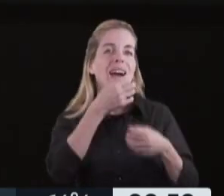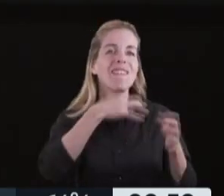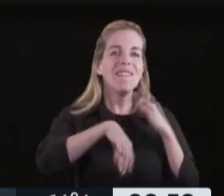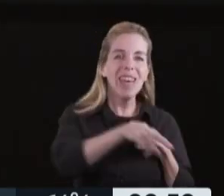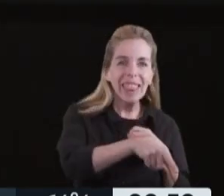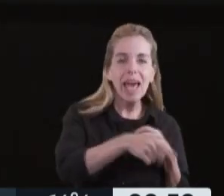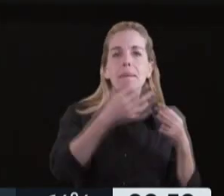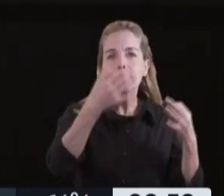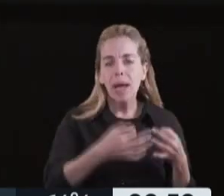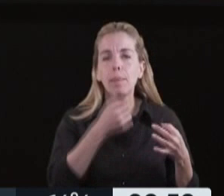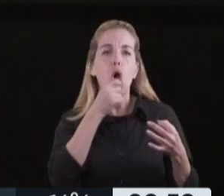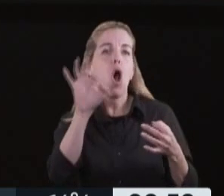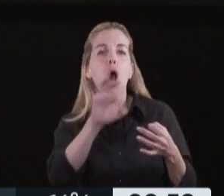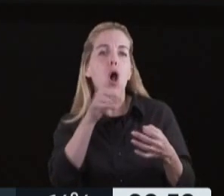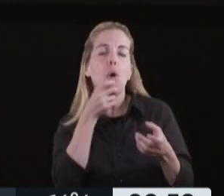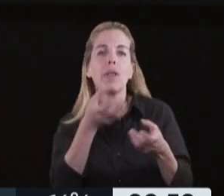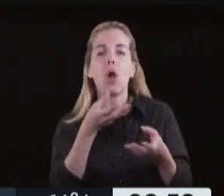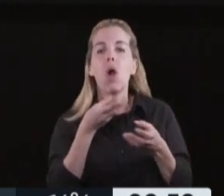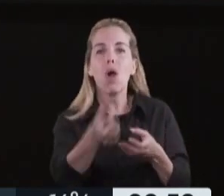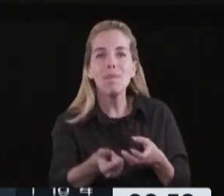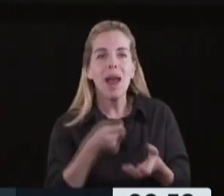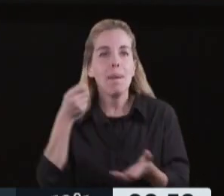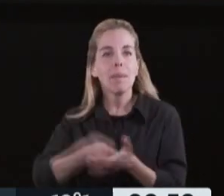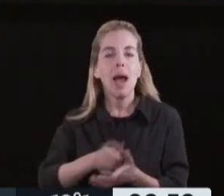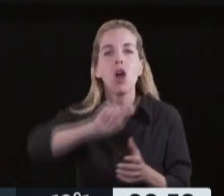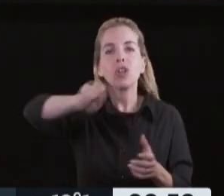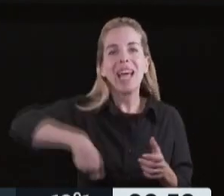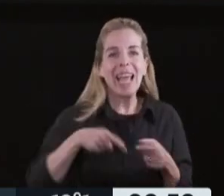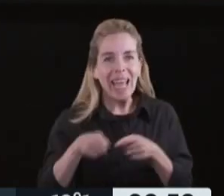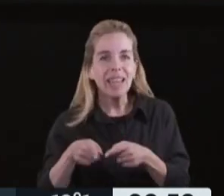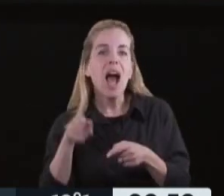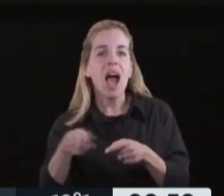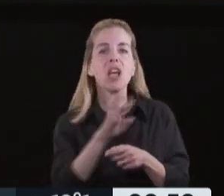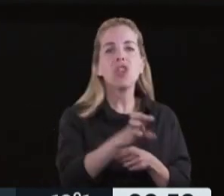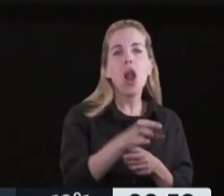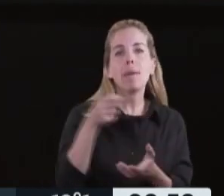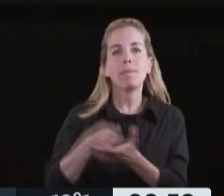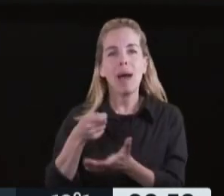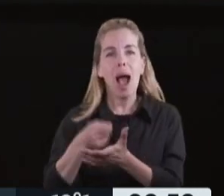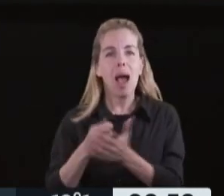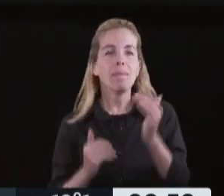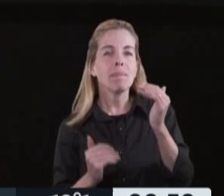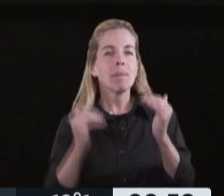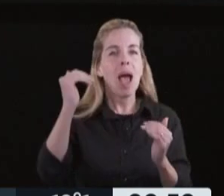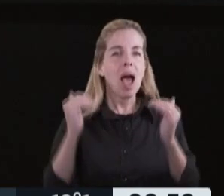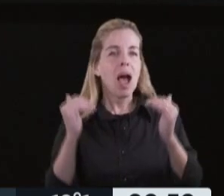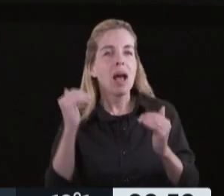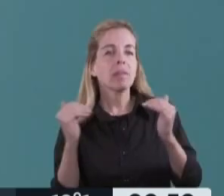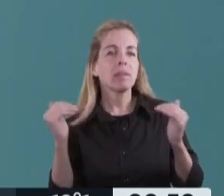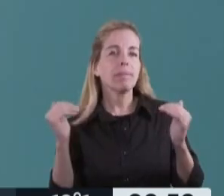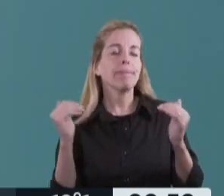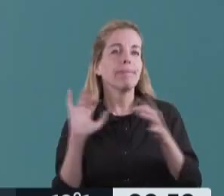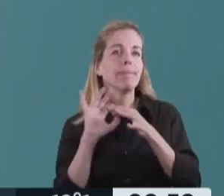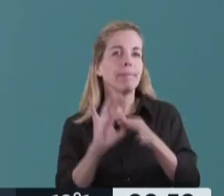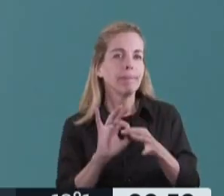el mercado formal a través de tarjeta de crédito o cualquier otro medio formal puede hacer un tipo de cambio diferenciado que se acerque más al dólar que tiene que ver